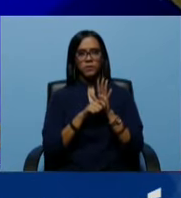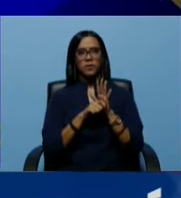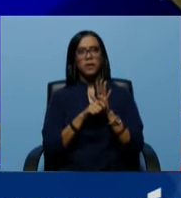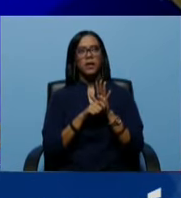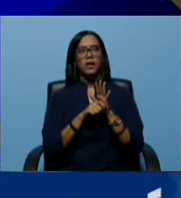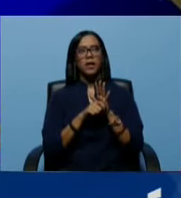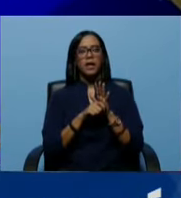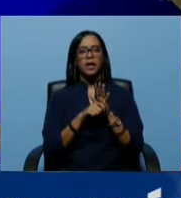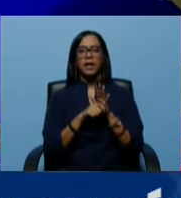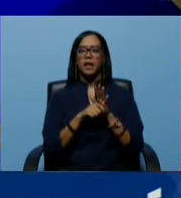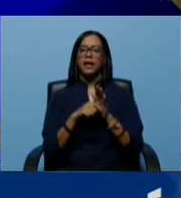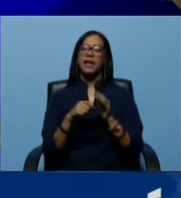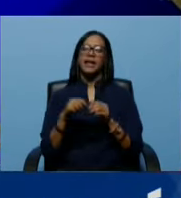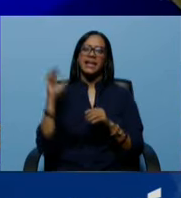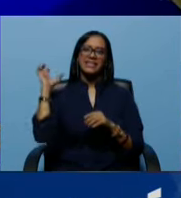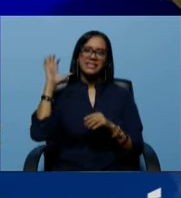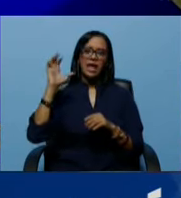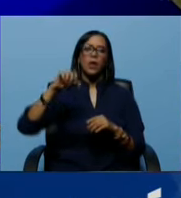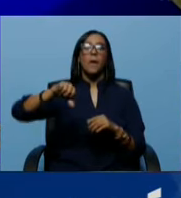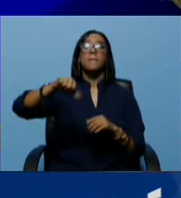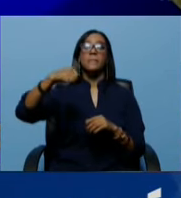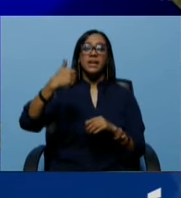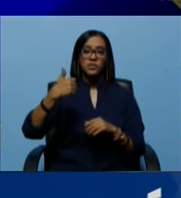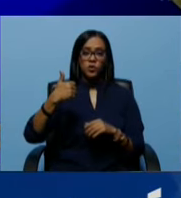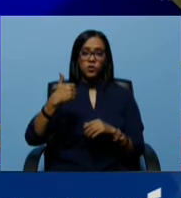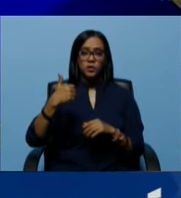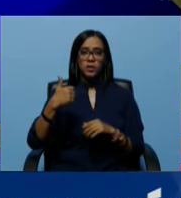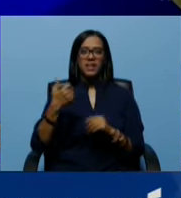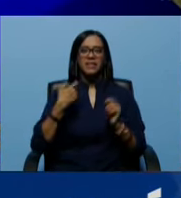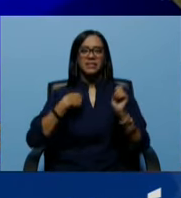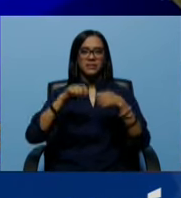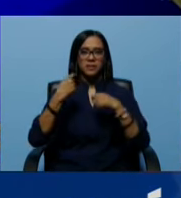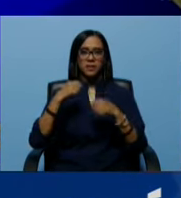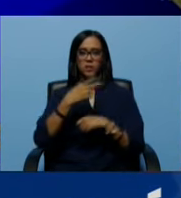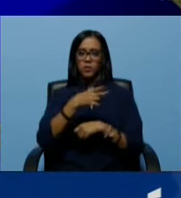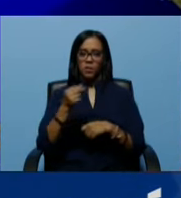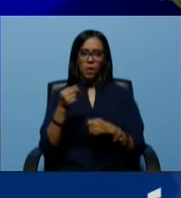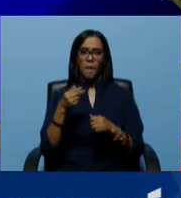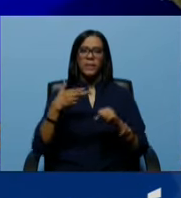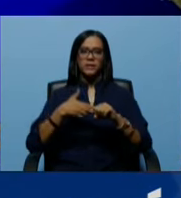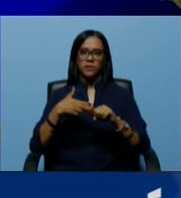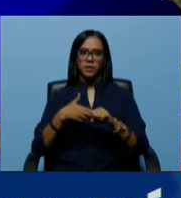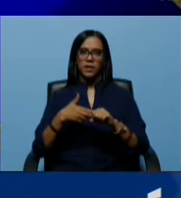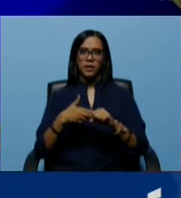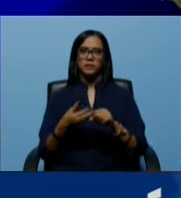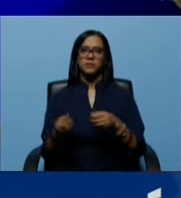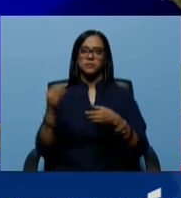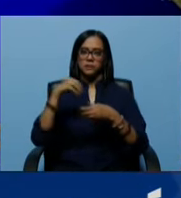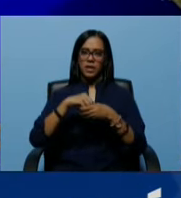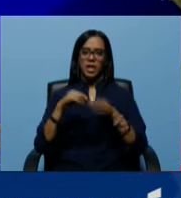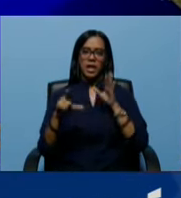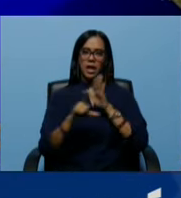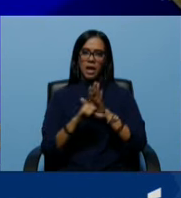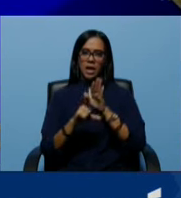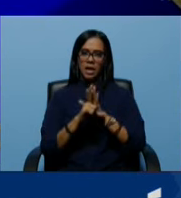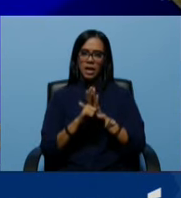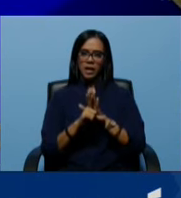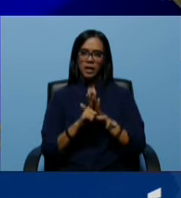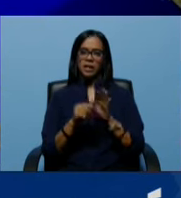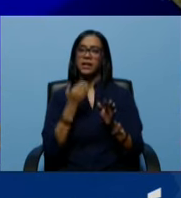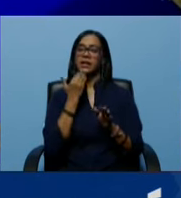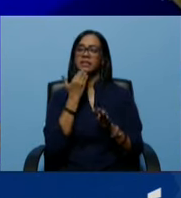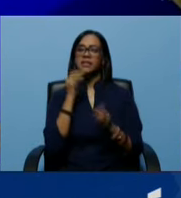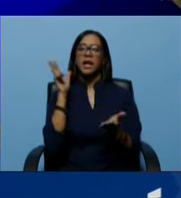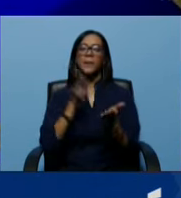el Estado Mayor de las Exportaciones No Petroleras, contenidas en la ley reciente aprobada por